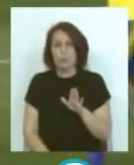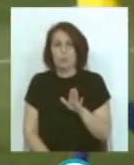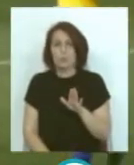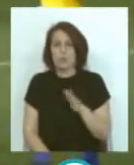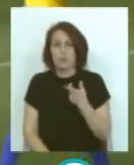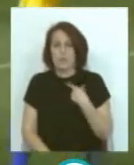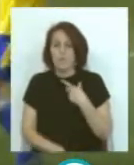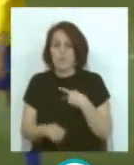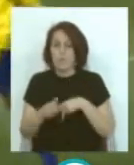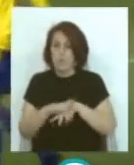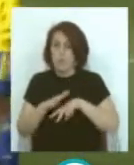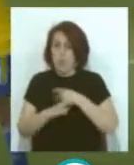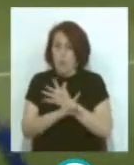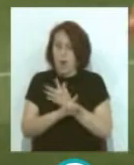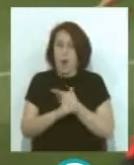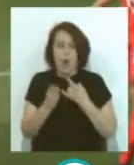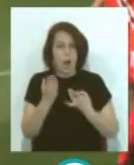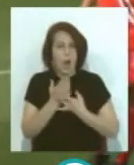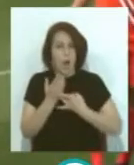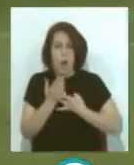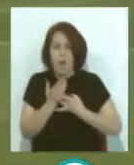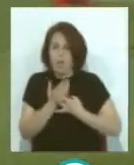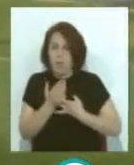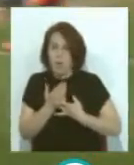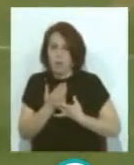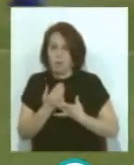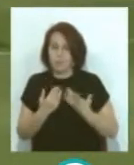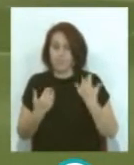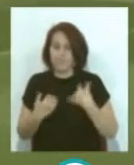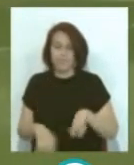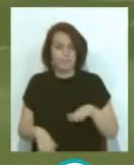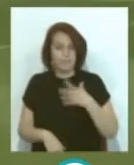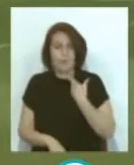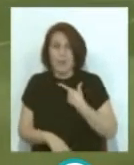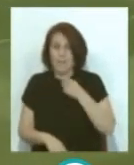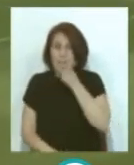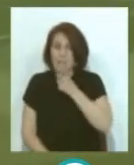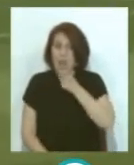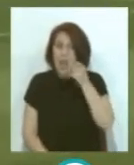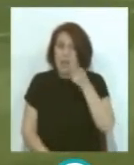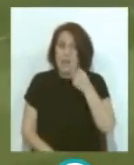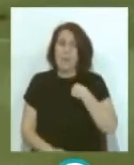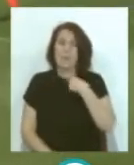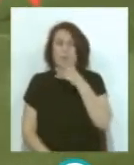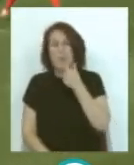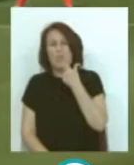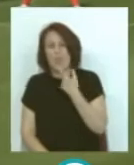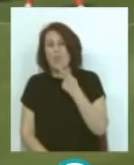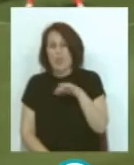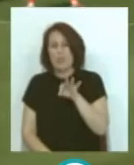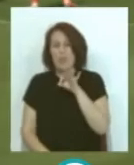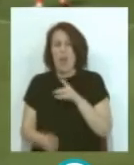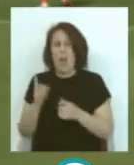interpreta en el fútbol, un jugador con una calidad. Mar Baró también en una falta. Por eso digo, he hablado de algunas decisiones que